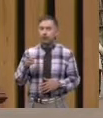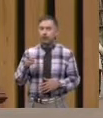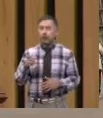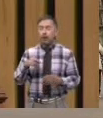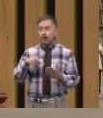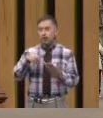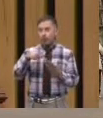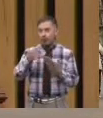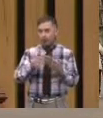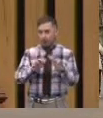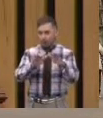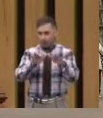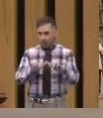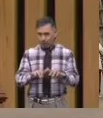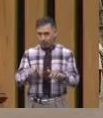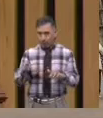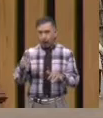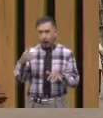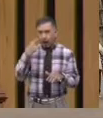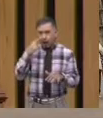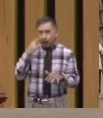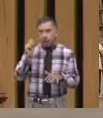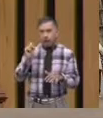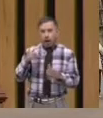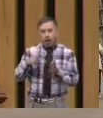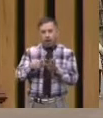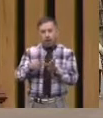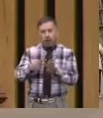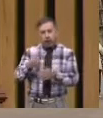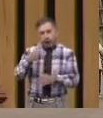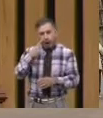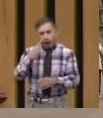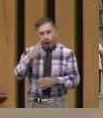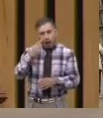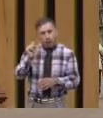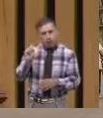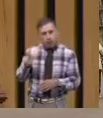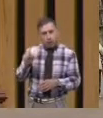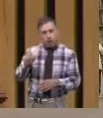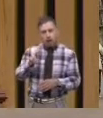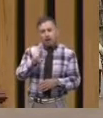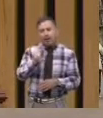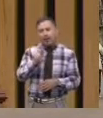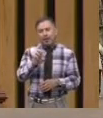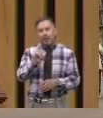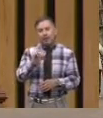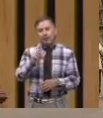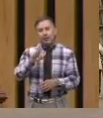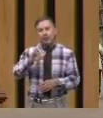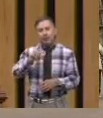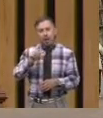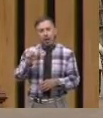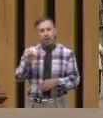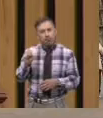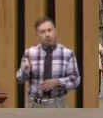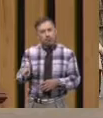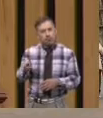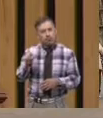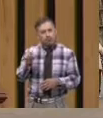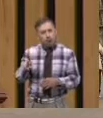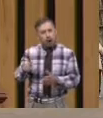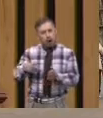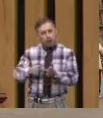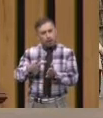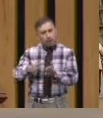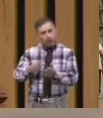proyecto de la reincidencia, precisamente para tratar de argumentar esa